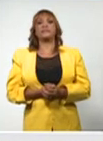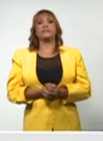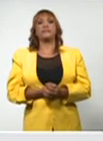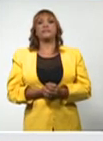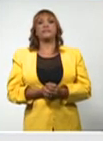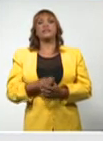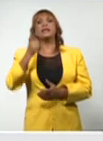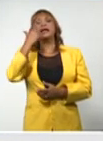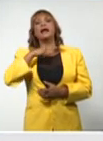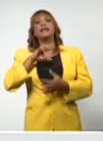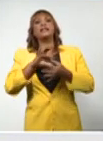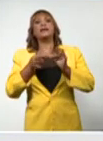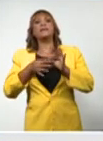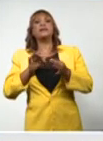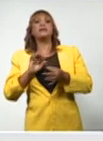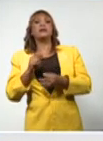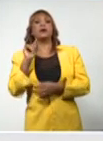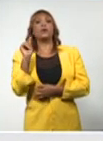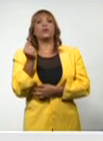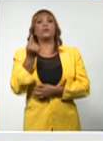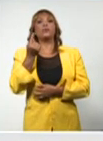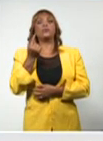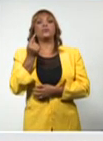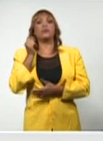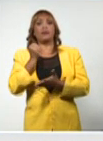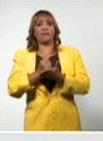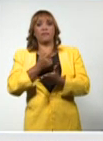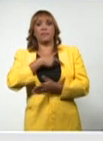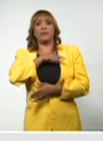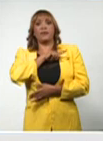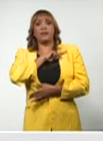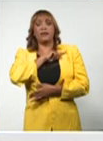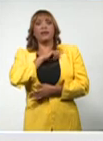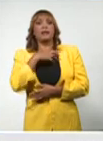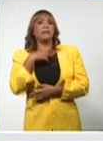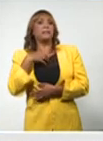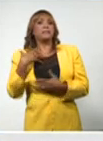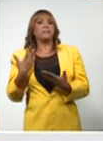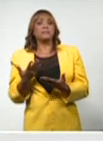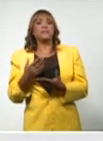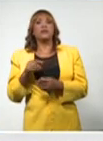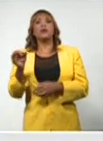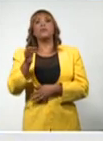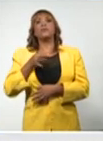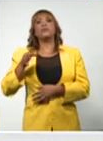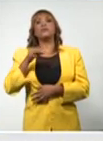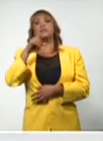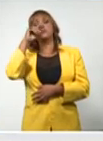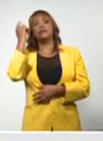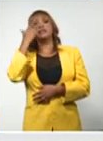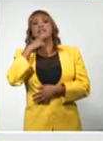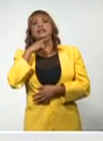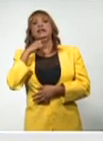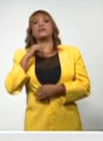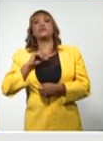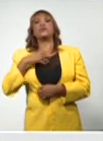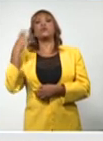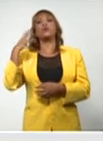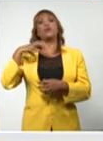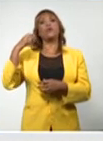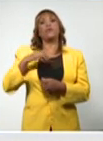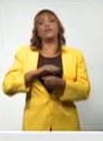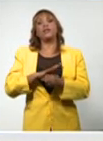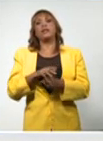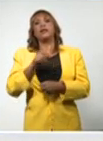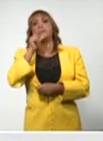Artemisa, el caso confirmado ayer, pertenece al municipio San Antonio de los Baños y es